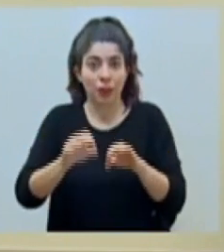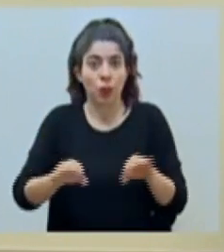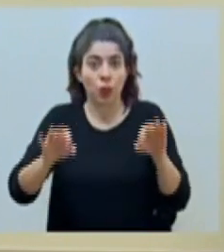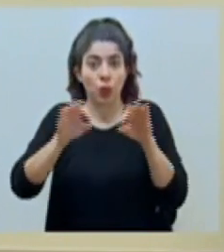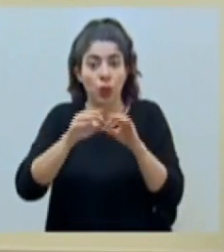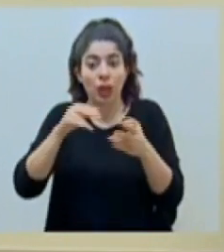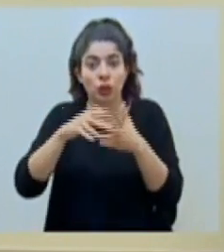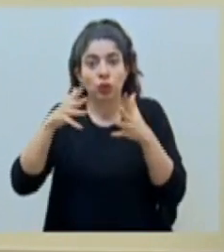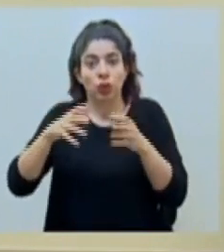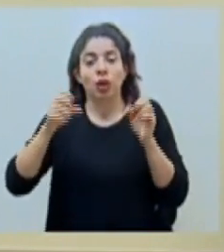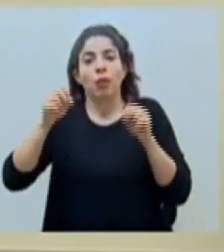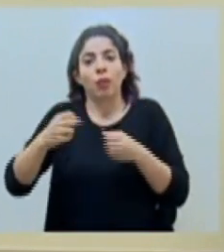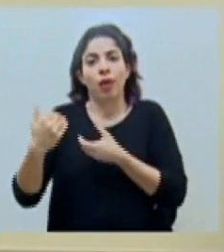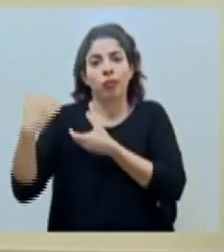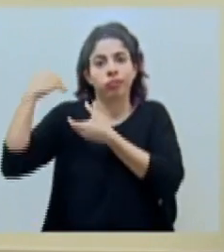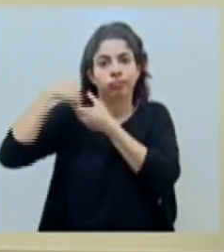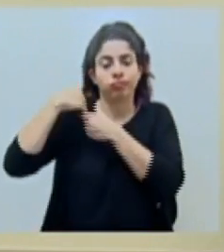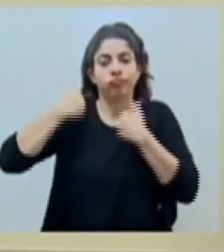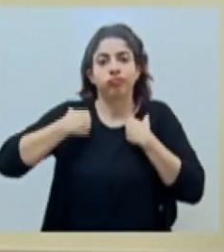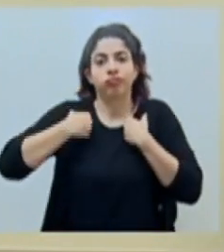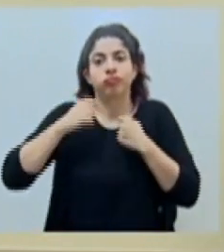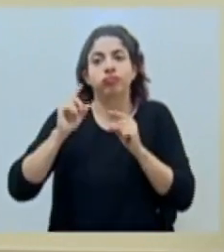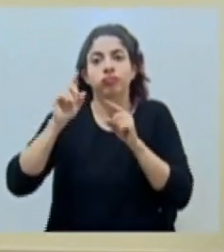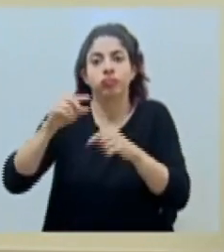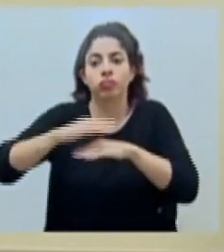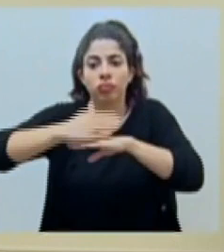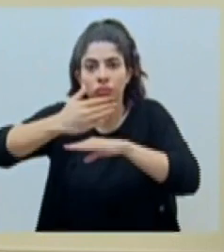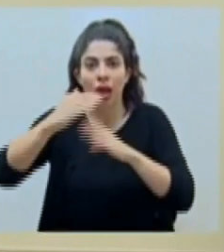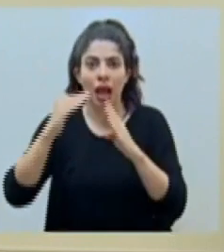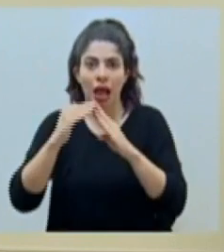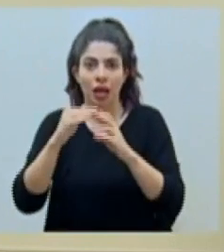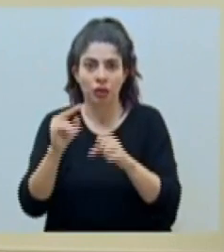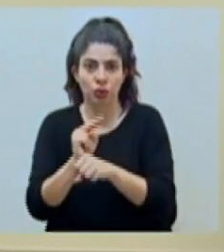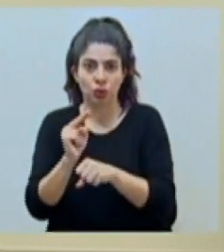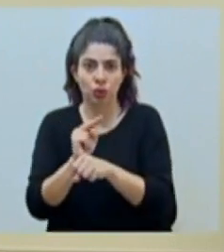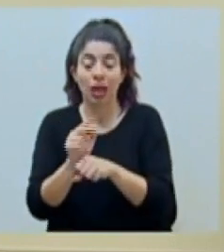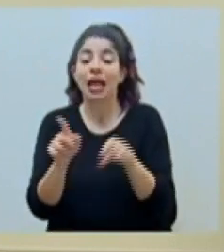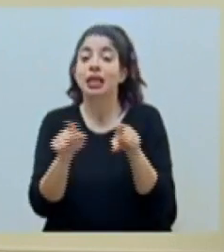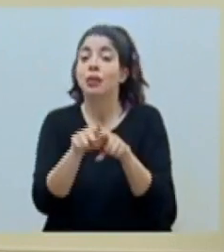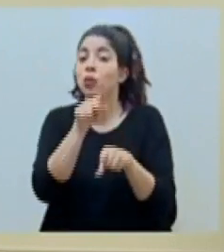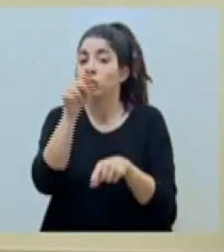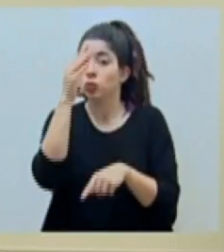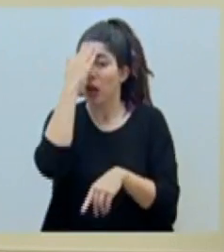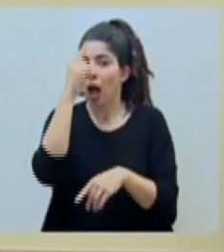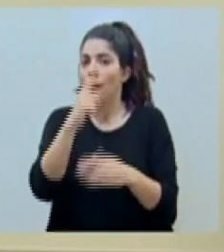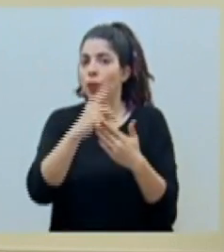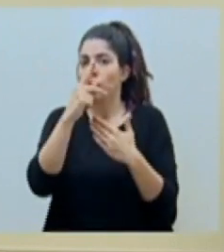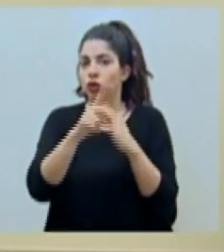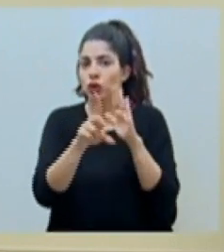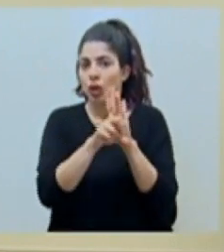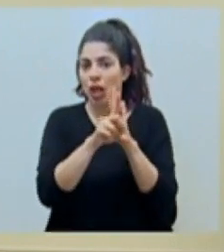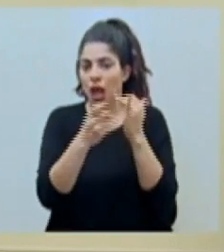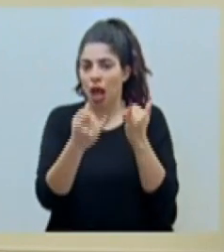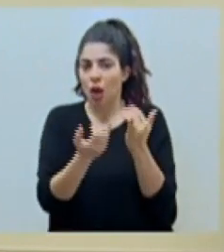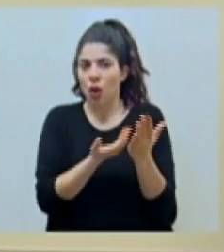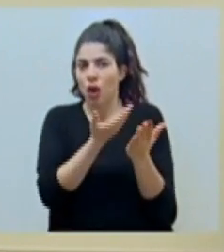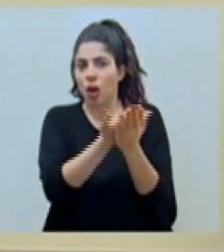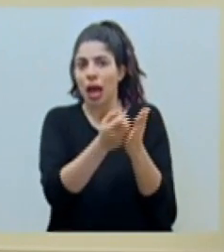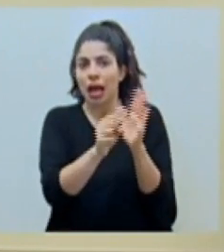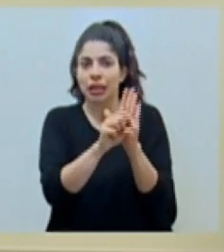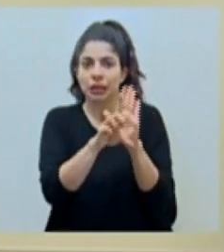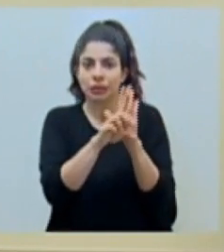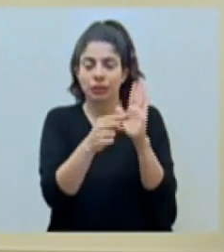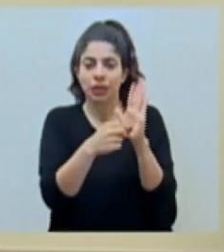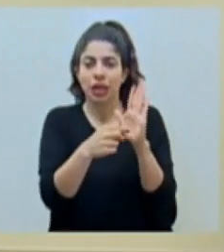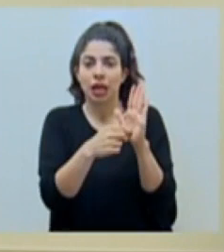pueda transitar con ese dispositivo hacia su casa. Y pues también usted sabe que tenemos un proyecto de ley en la corriente legislativa